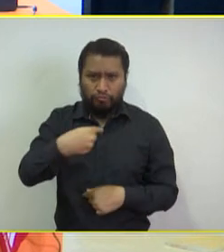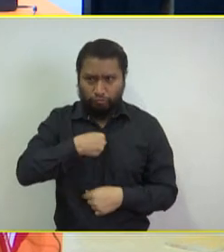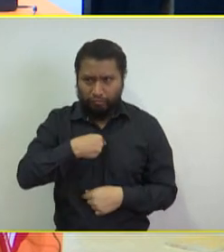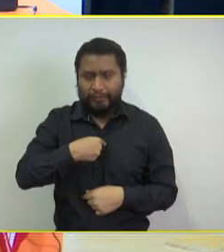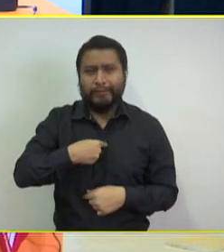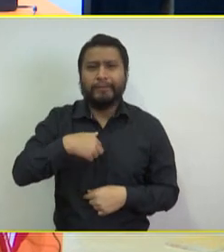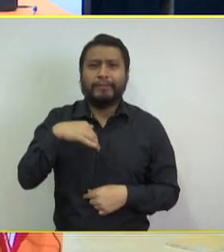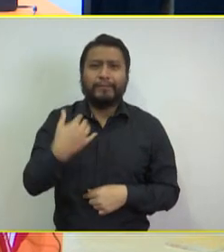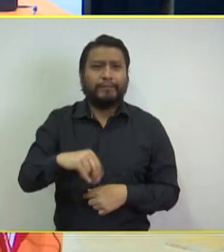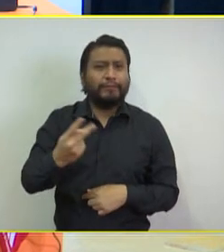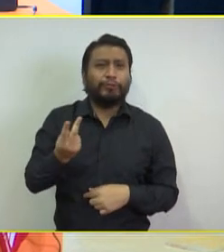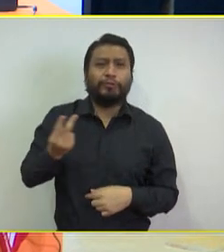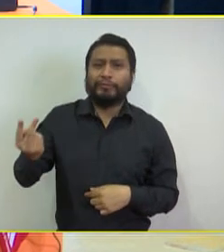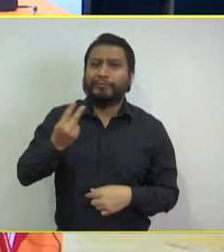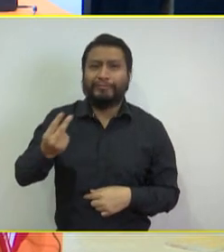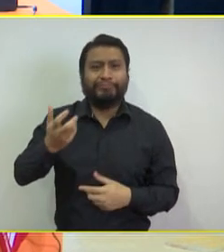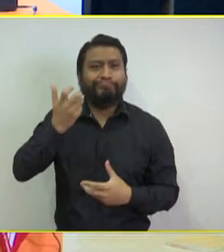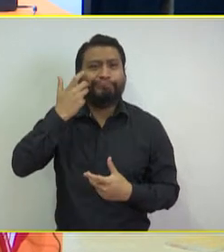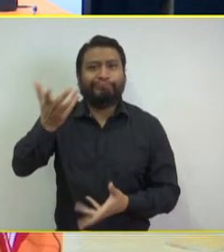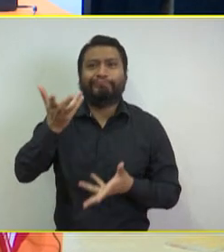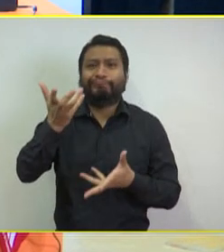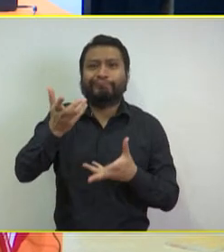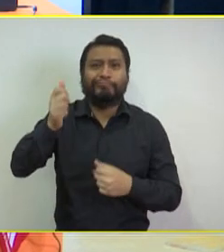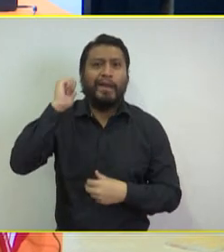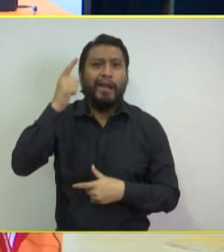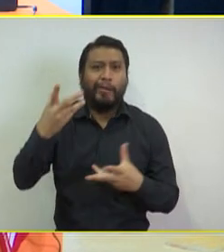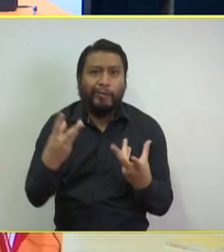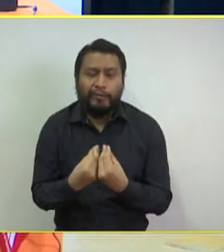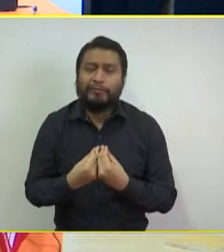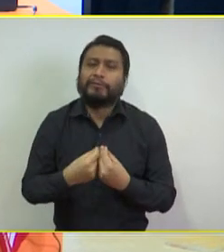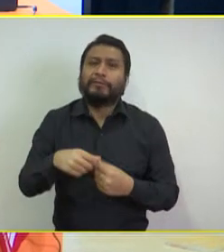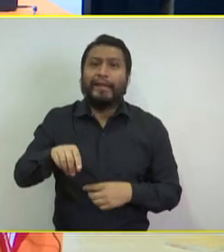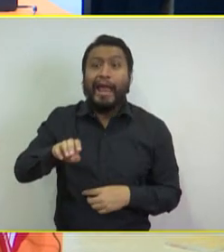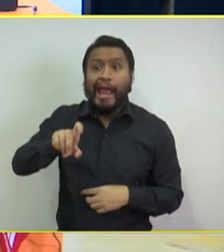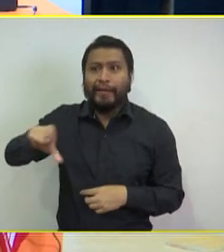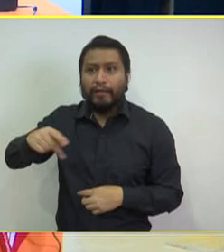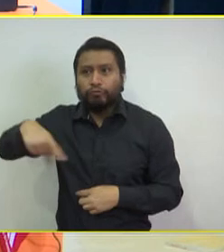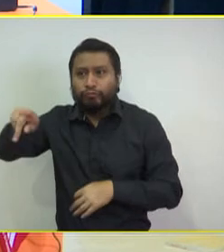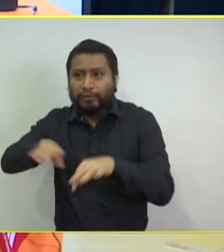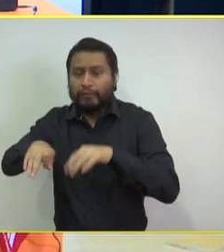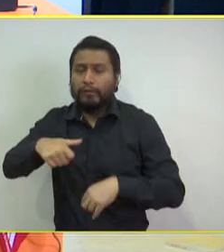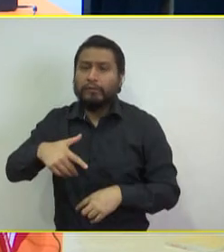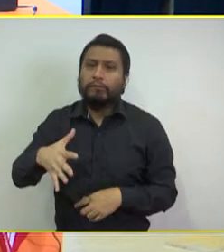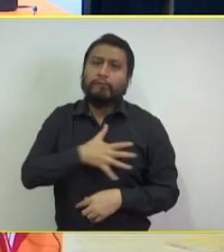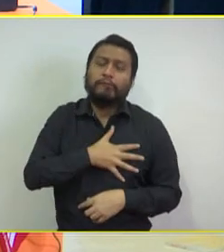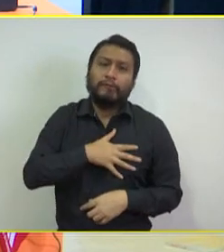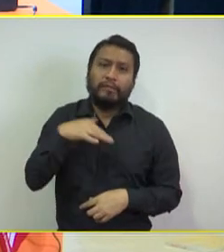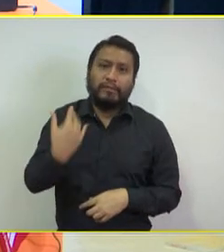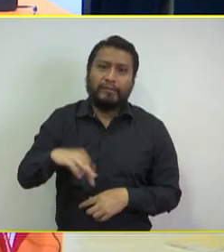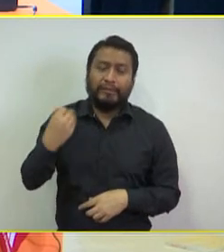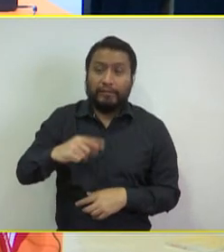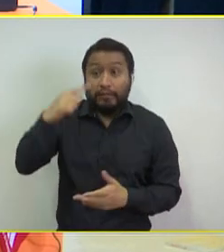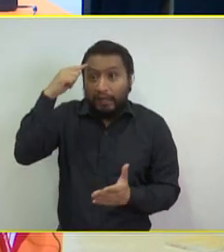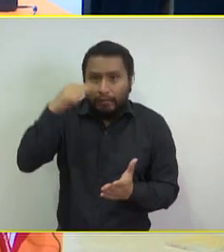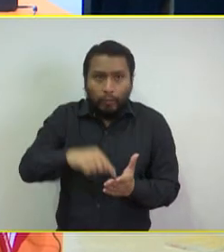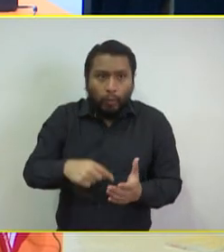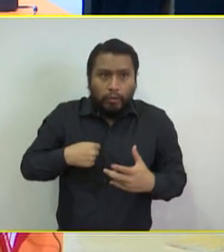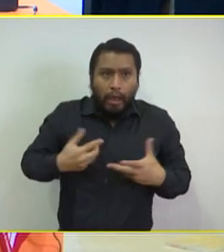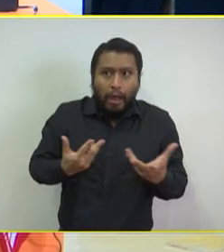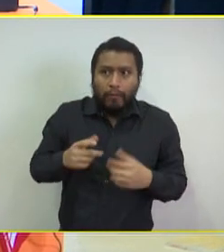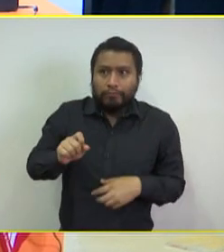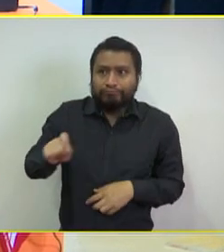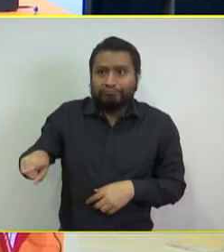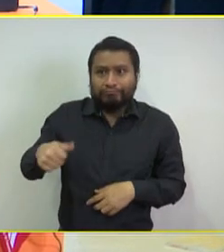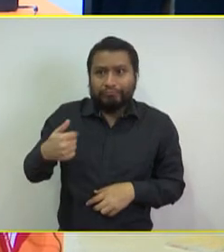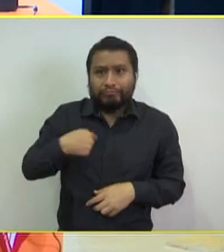ganas de hacer algo juntas. A mí me apasiona lo que ella hace y creo que a ella le gusta lo que yo hago. Y desde